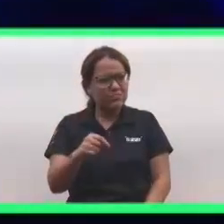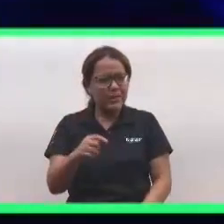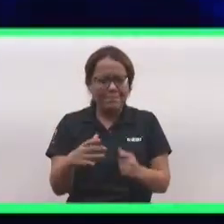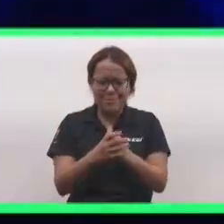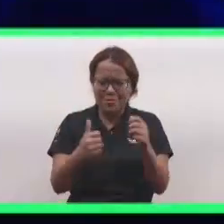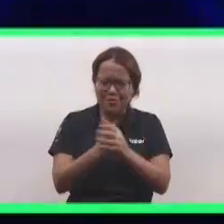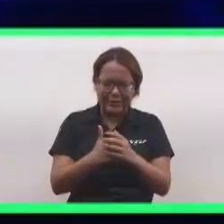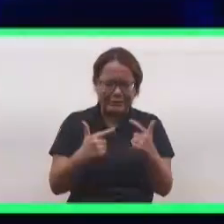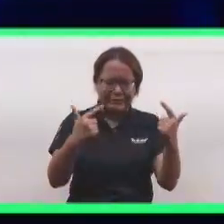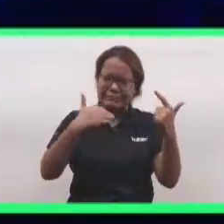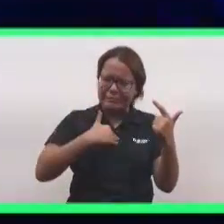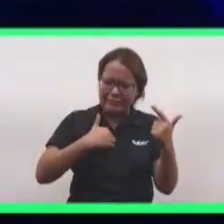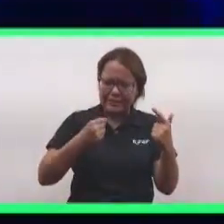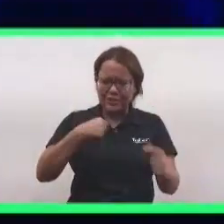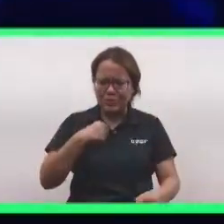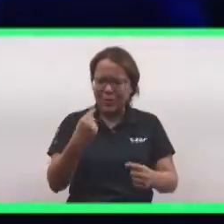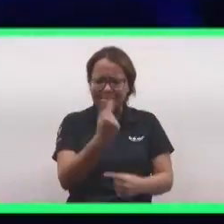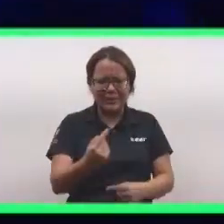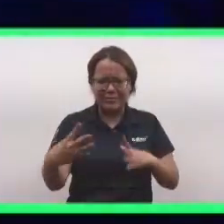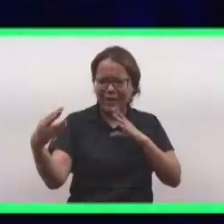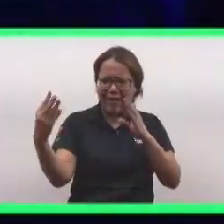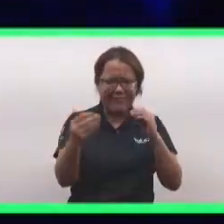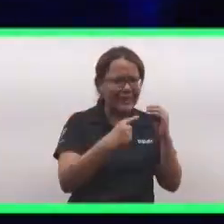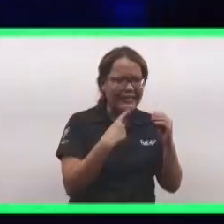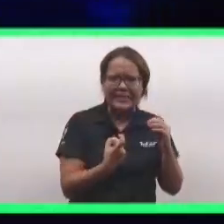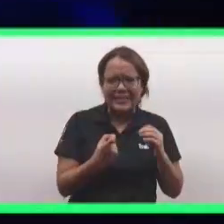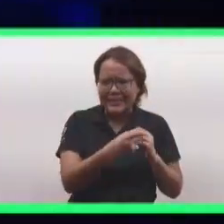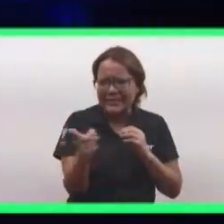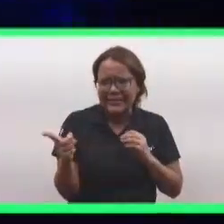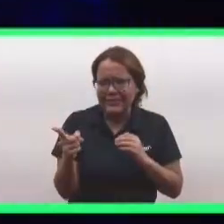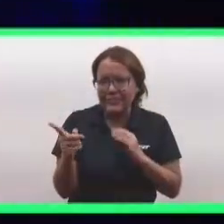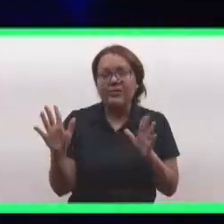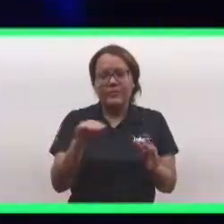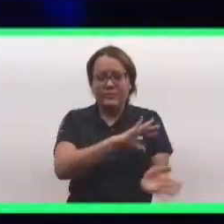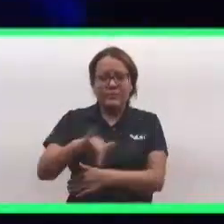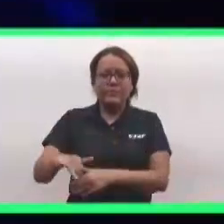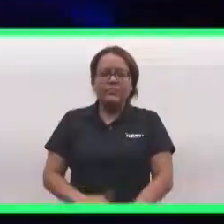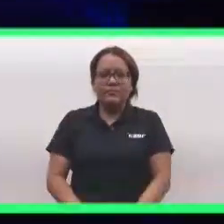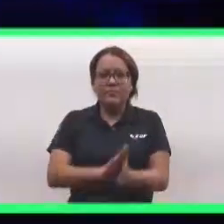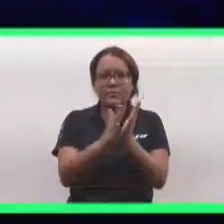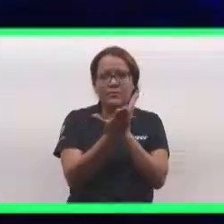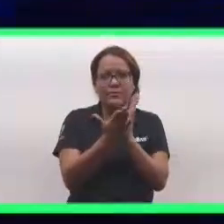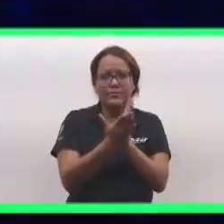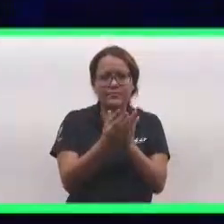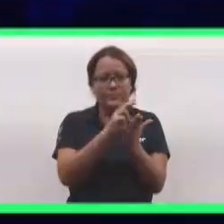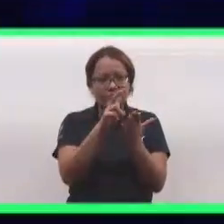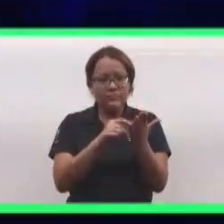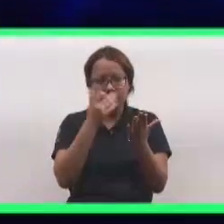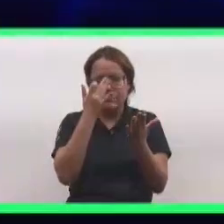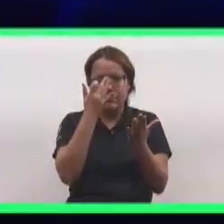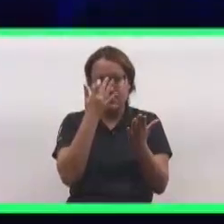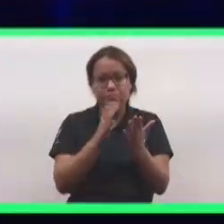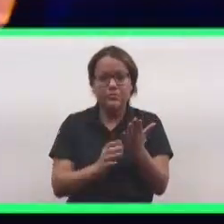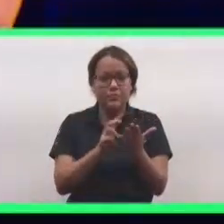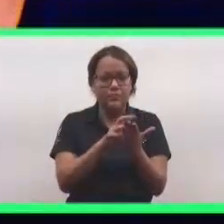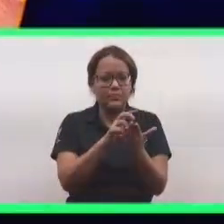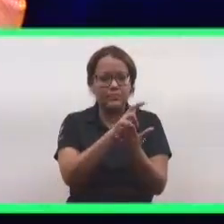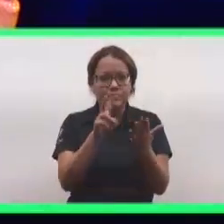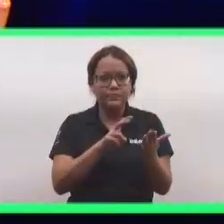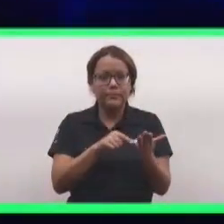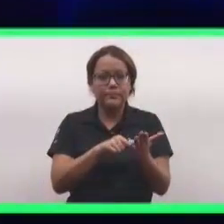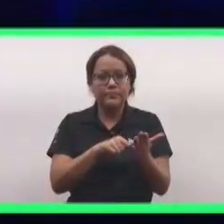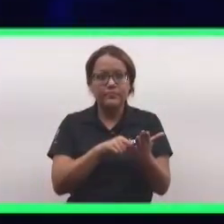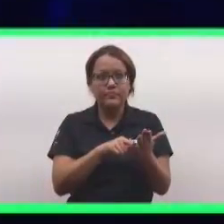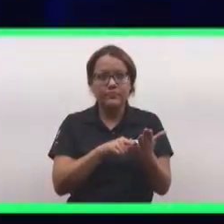desierto. ¿Con quién hablar en el desierto? La palabra del Señor la leemos en nombre del Padre, el Hijo y el Espíritu Santo. La iglesia dice: